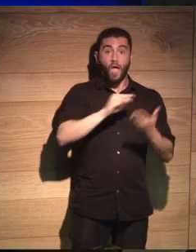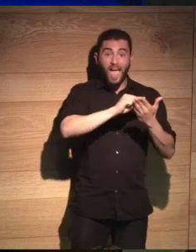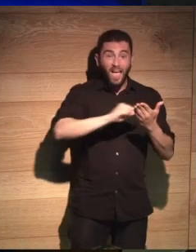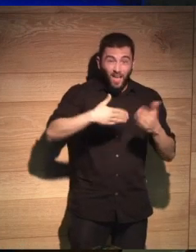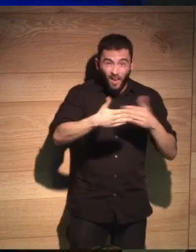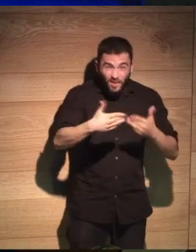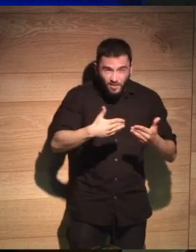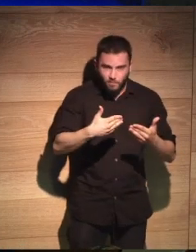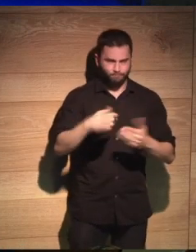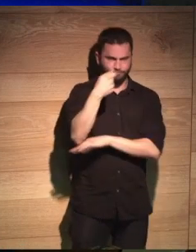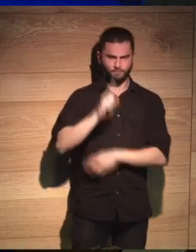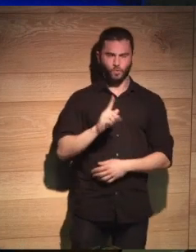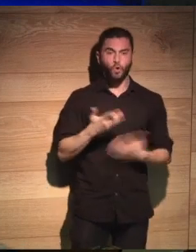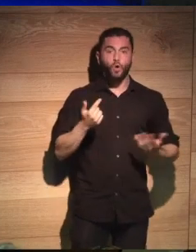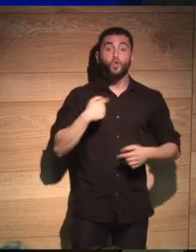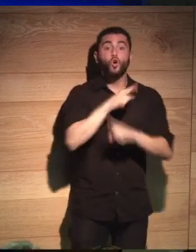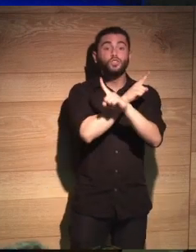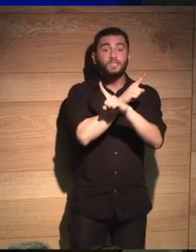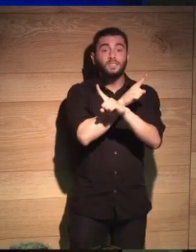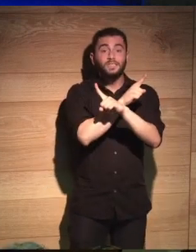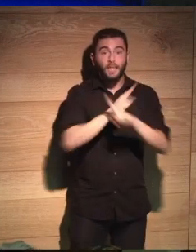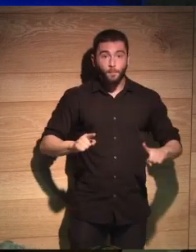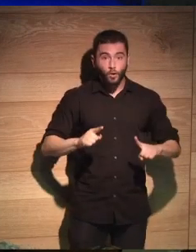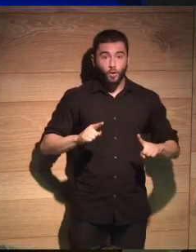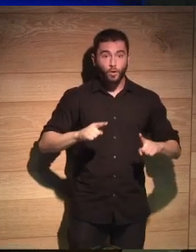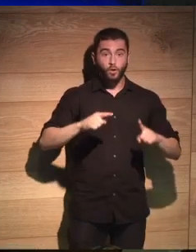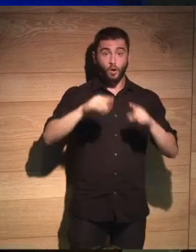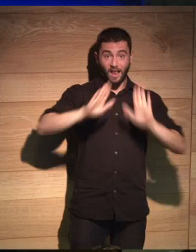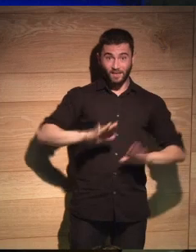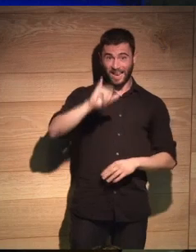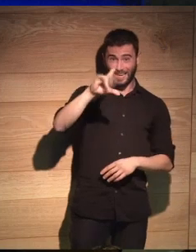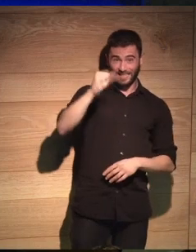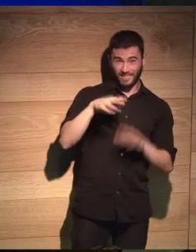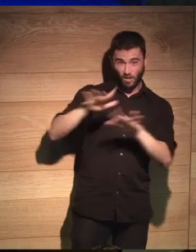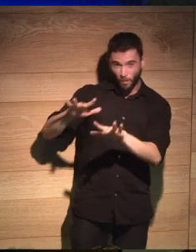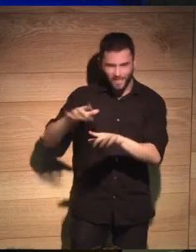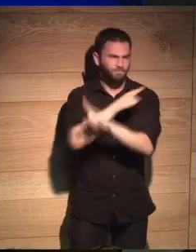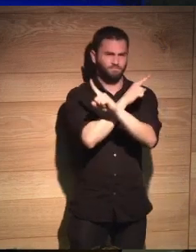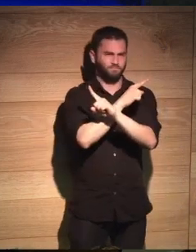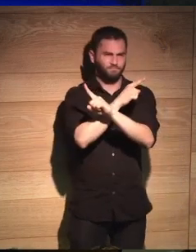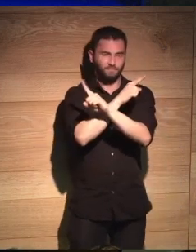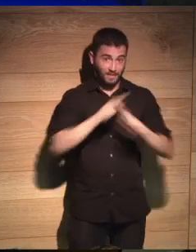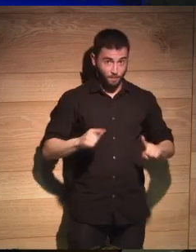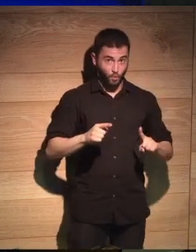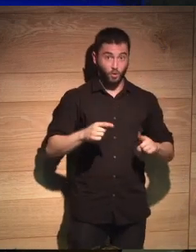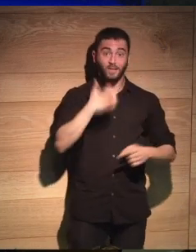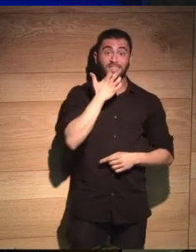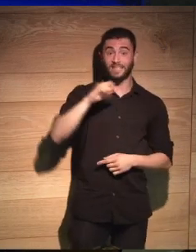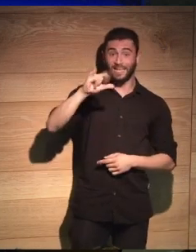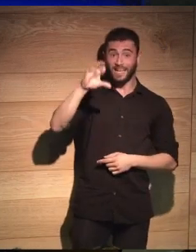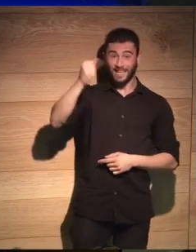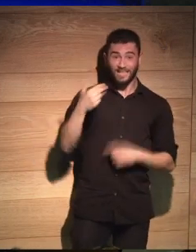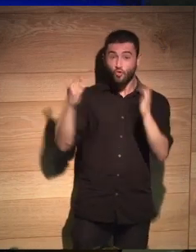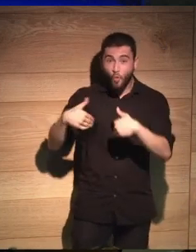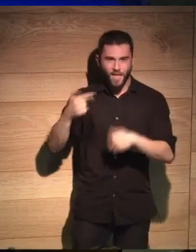escritor, tampoco hubiera al fin conocido a Ilse, y sin ella tampoco hubiera sido